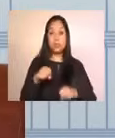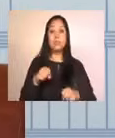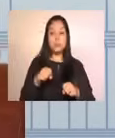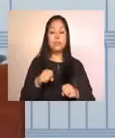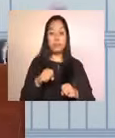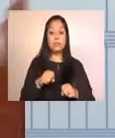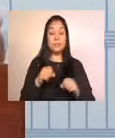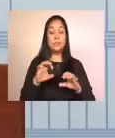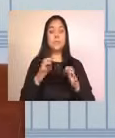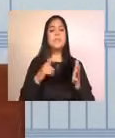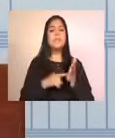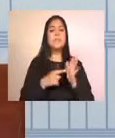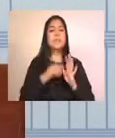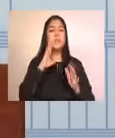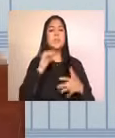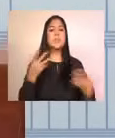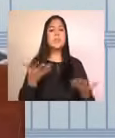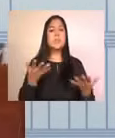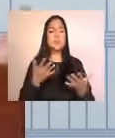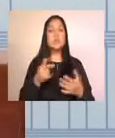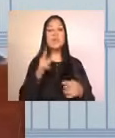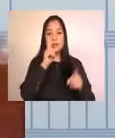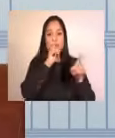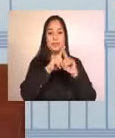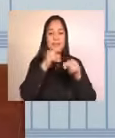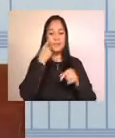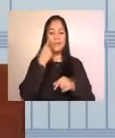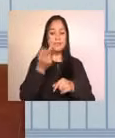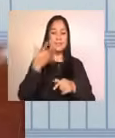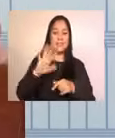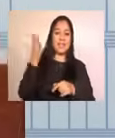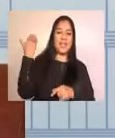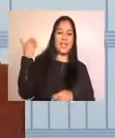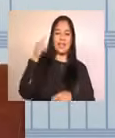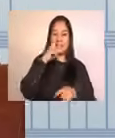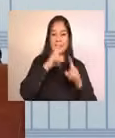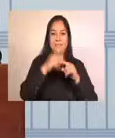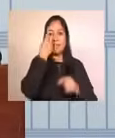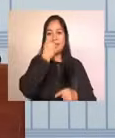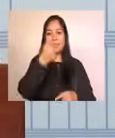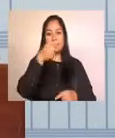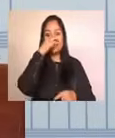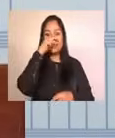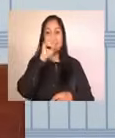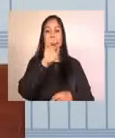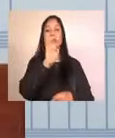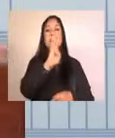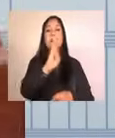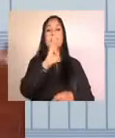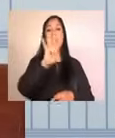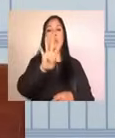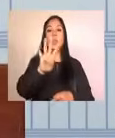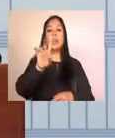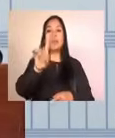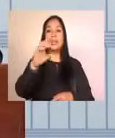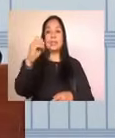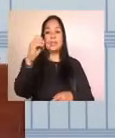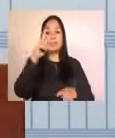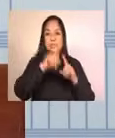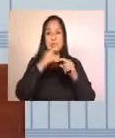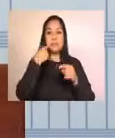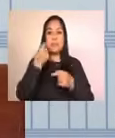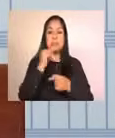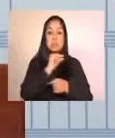pues deriva efectivamente de antecedentes, como hemos evidenciado, caso SAT B410, que fue una corrupción que a través de baja